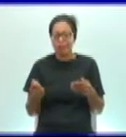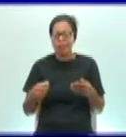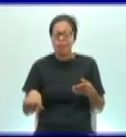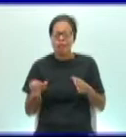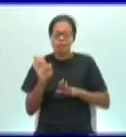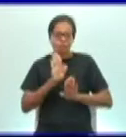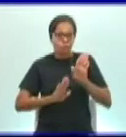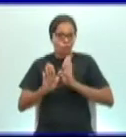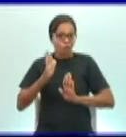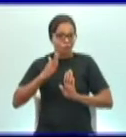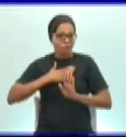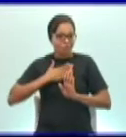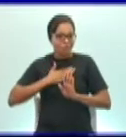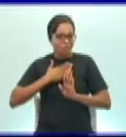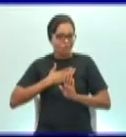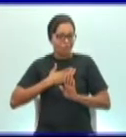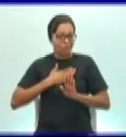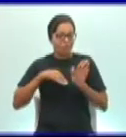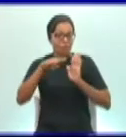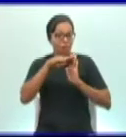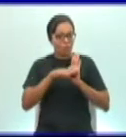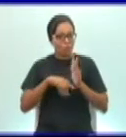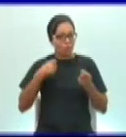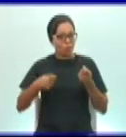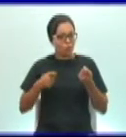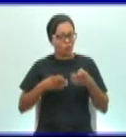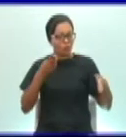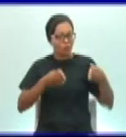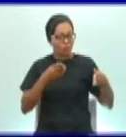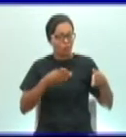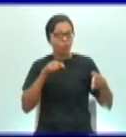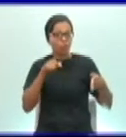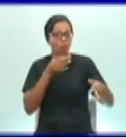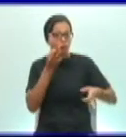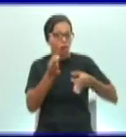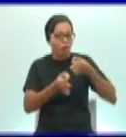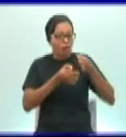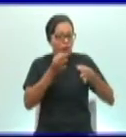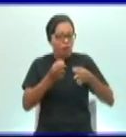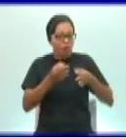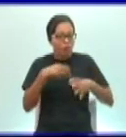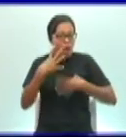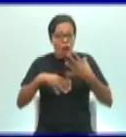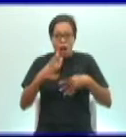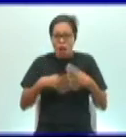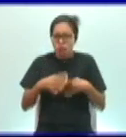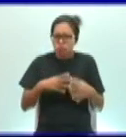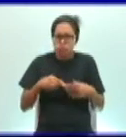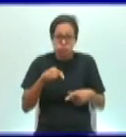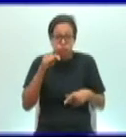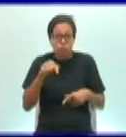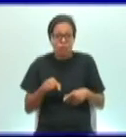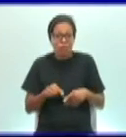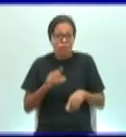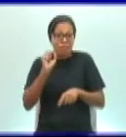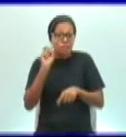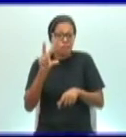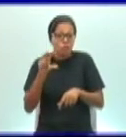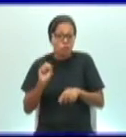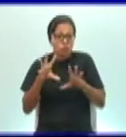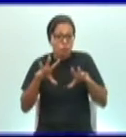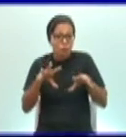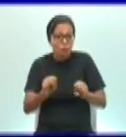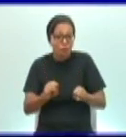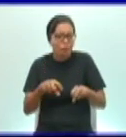lucha de la etapa. Explica los grandes problemas de la neocolonia y las medidas y leyes para solucionarlo.